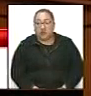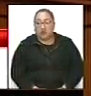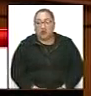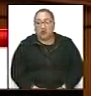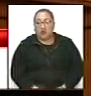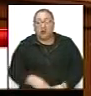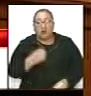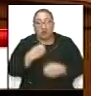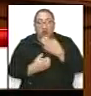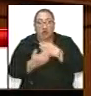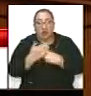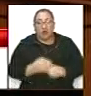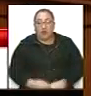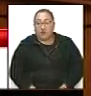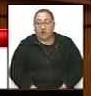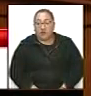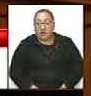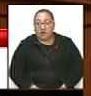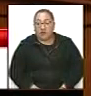días.